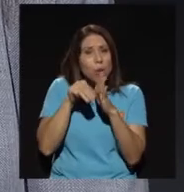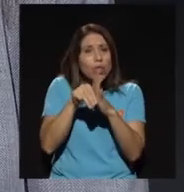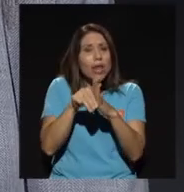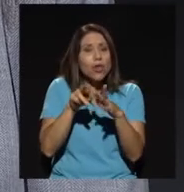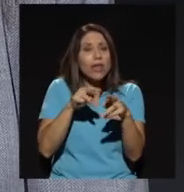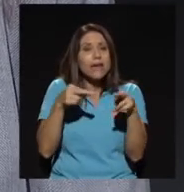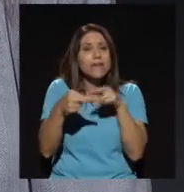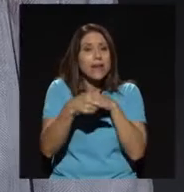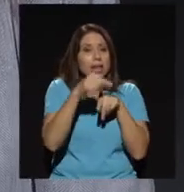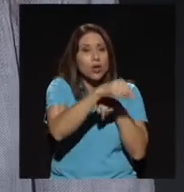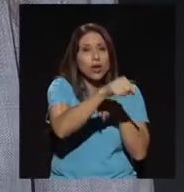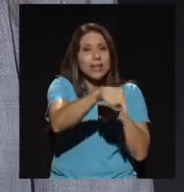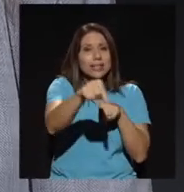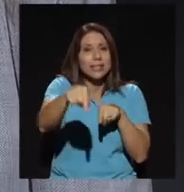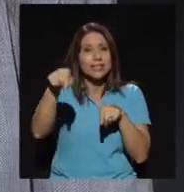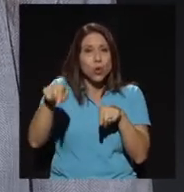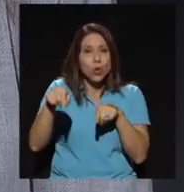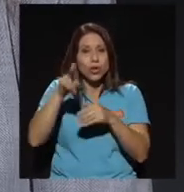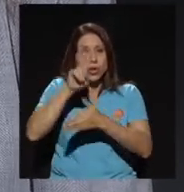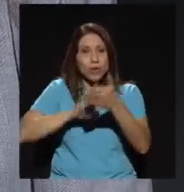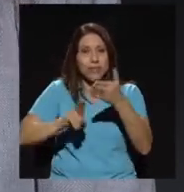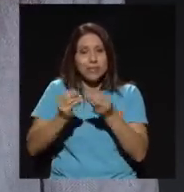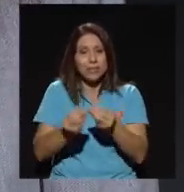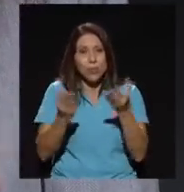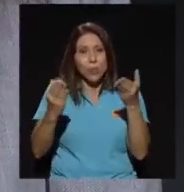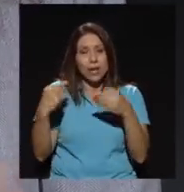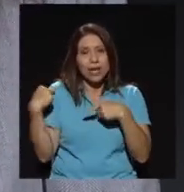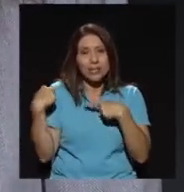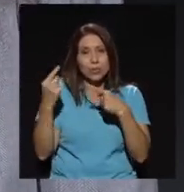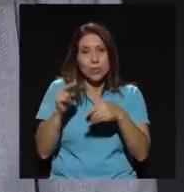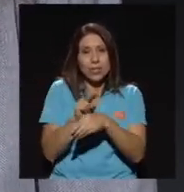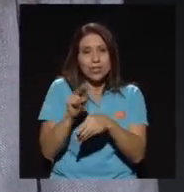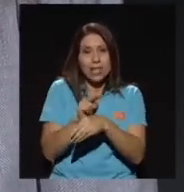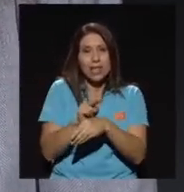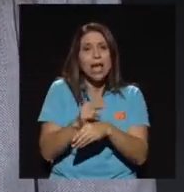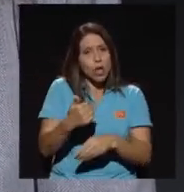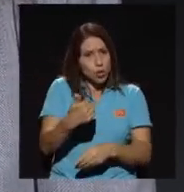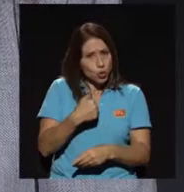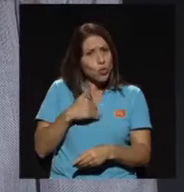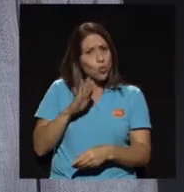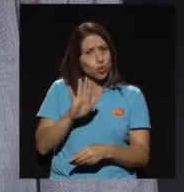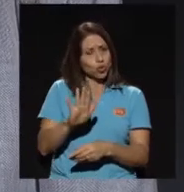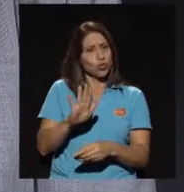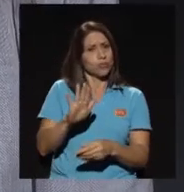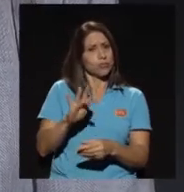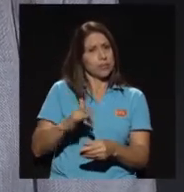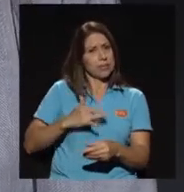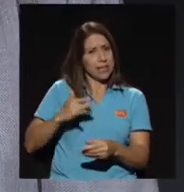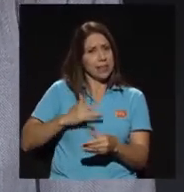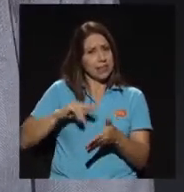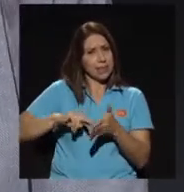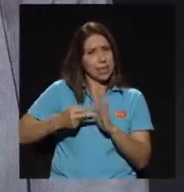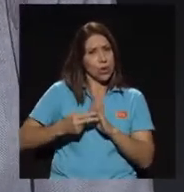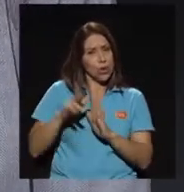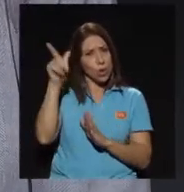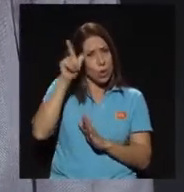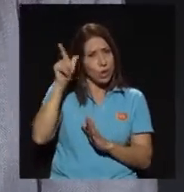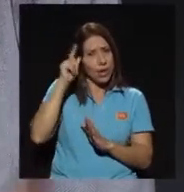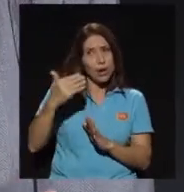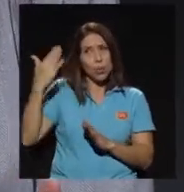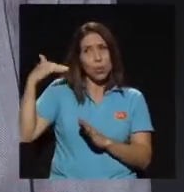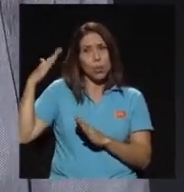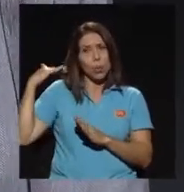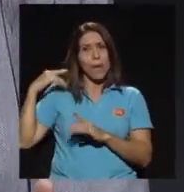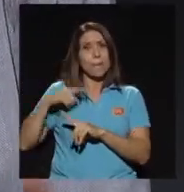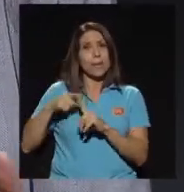universidades públicas vienen utilizando, que tuvo su sentido y su lógica cuando inició, pero que casi 40 años después hay que